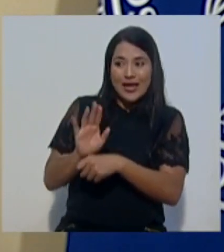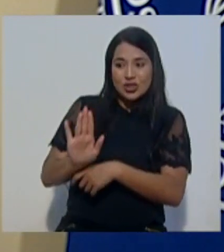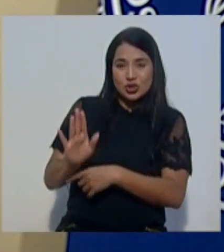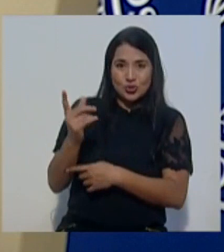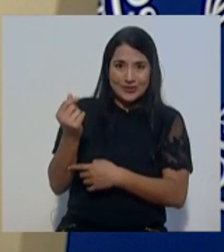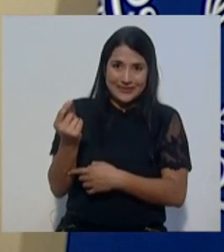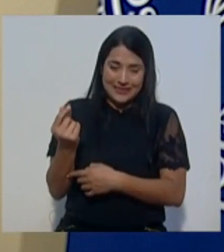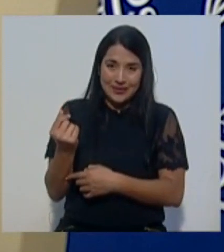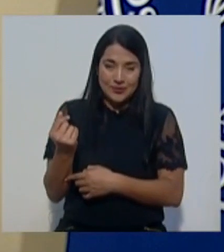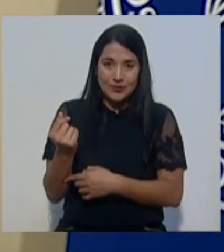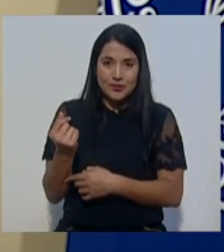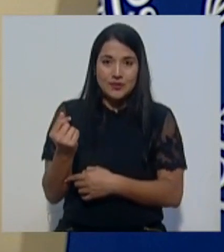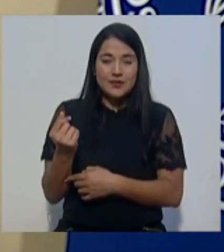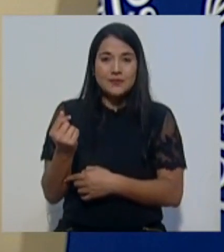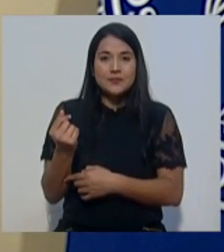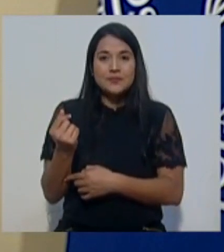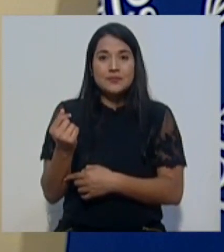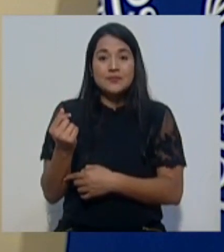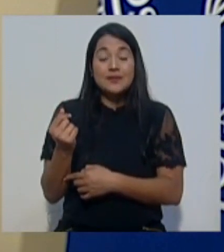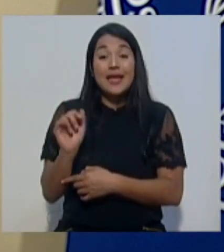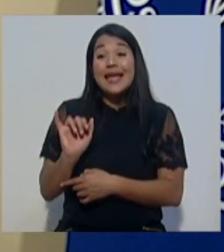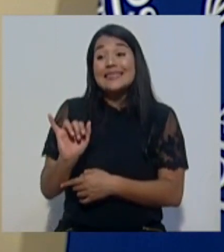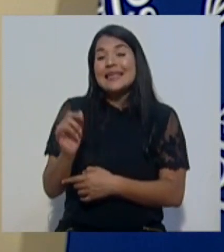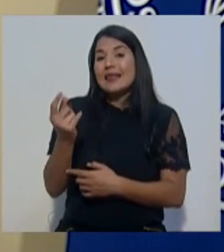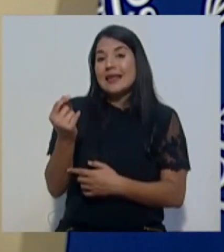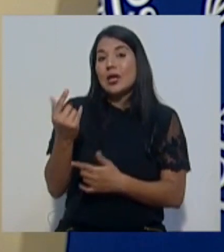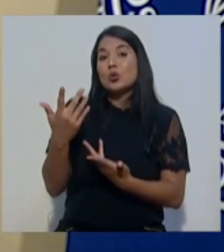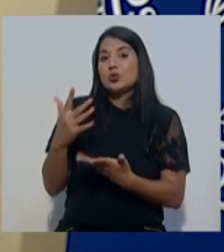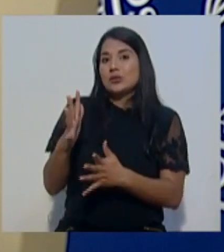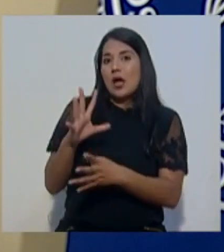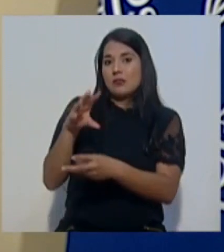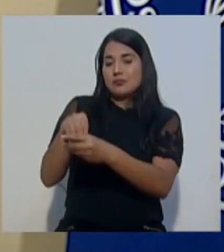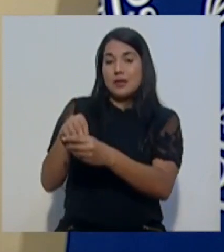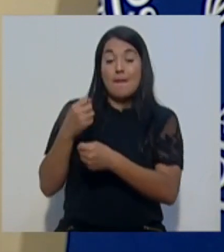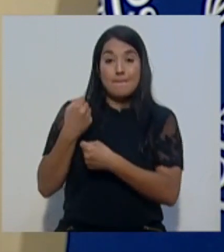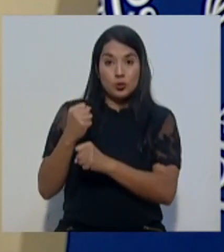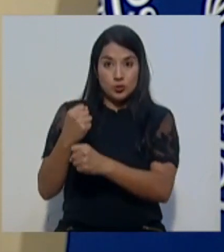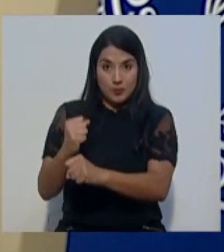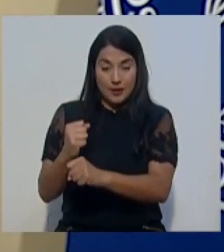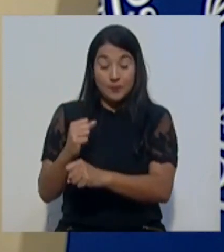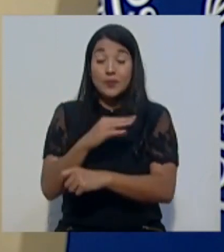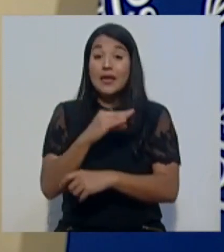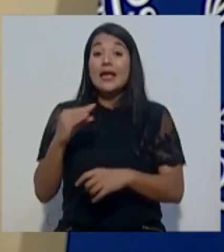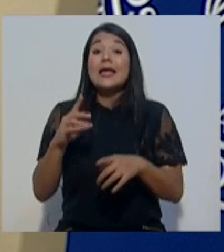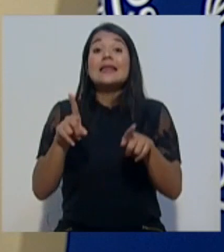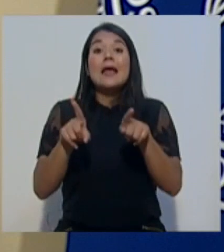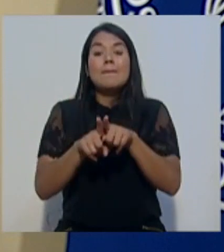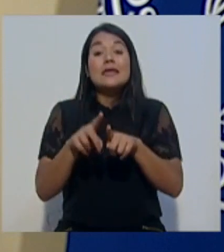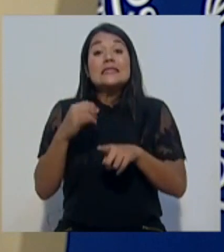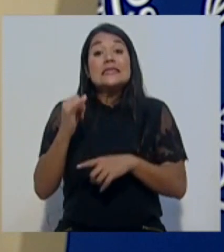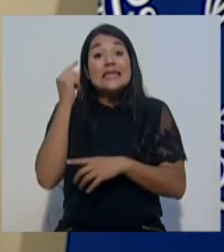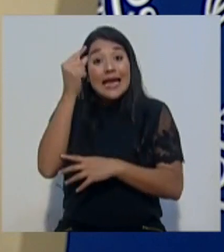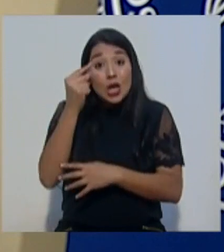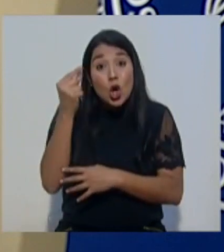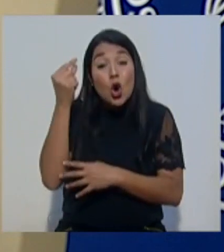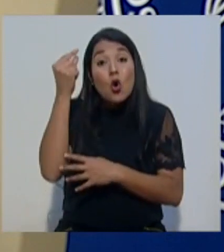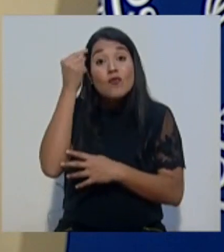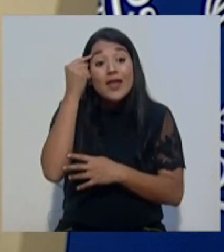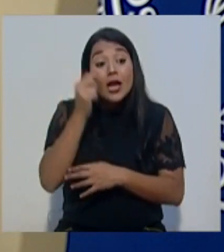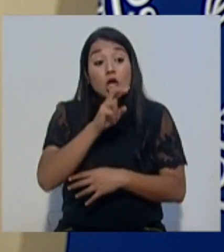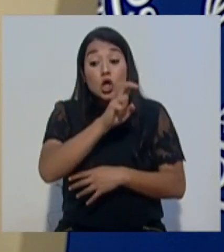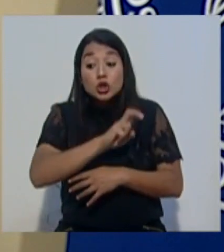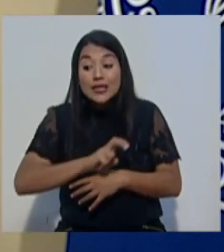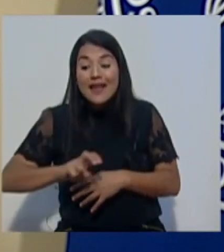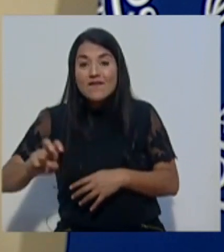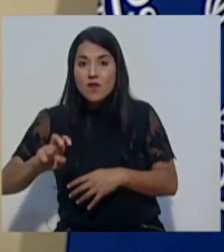que ya están en el régimen municipal. Incluso si el gobierno le hace una transferencia a un